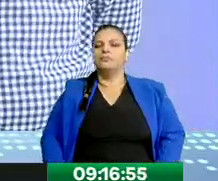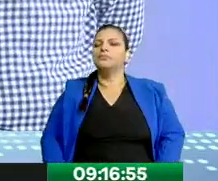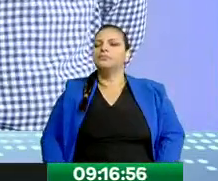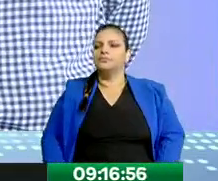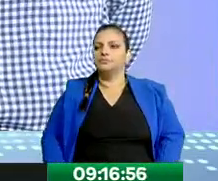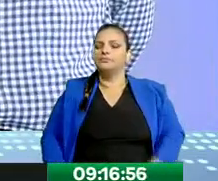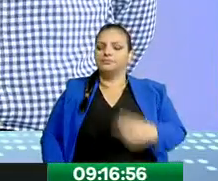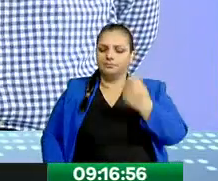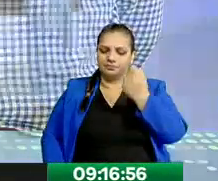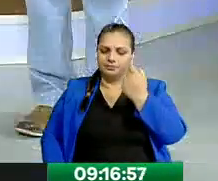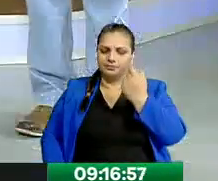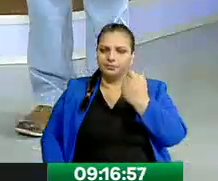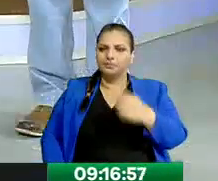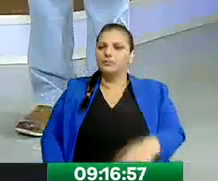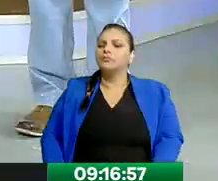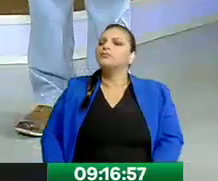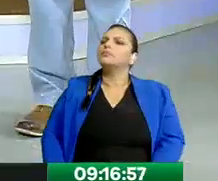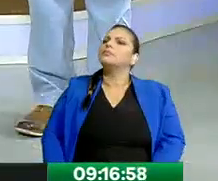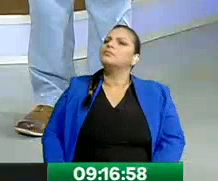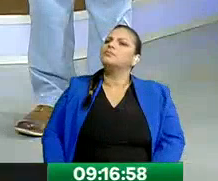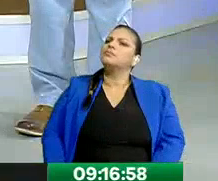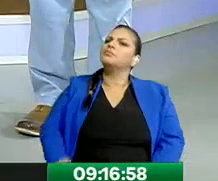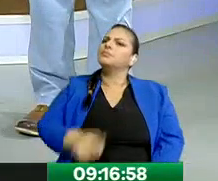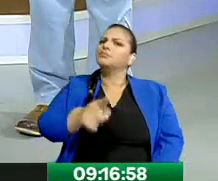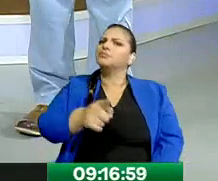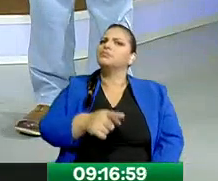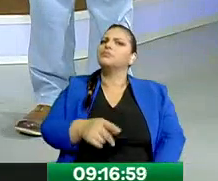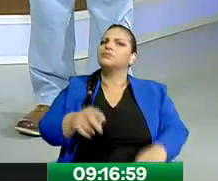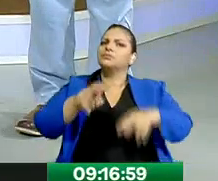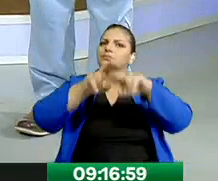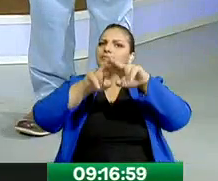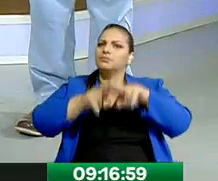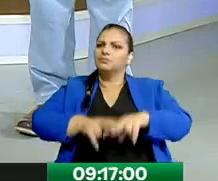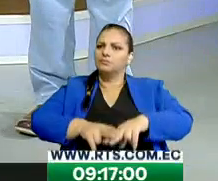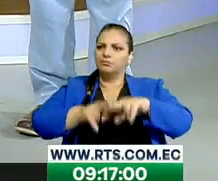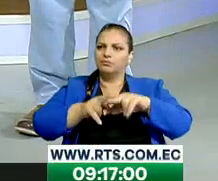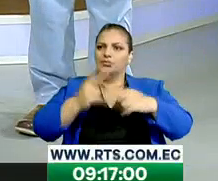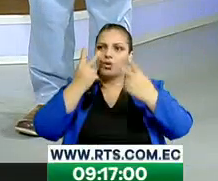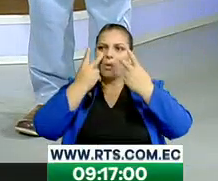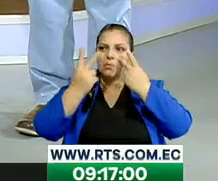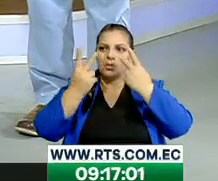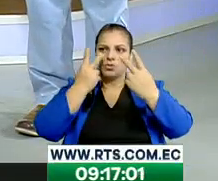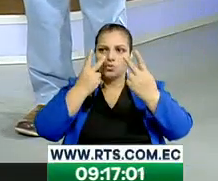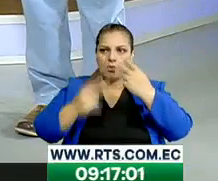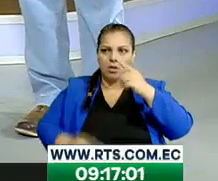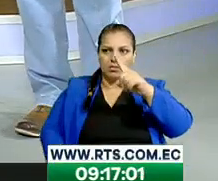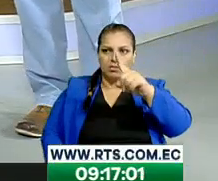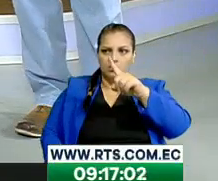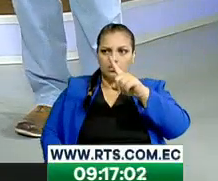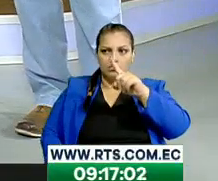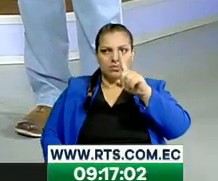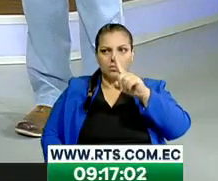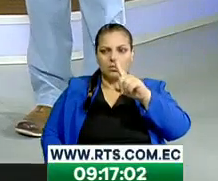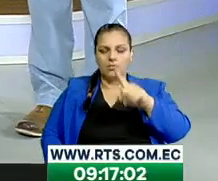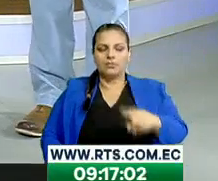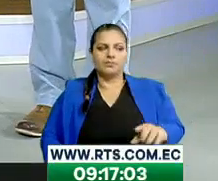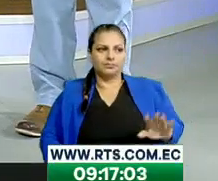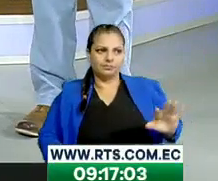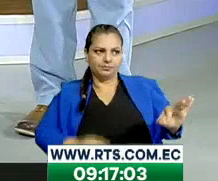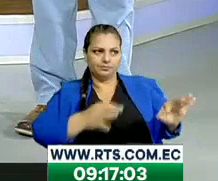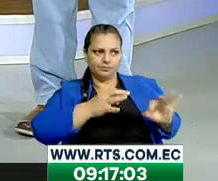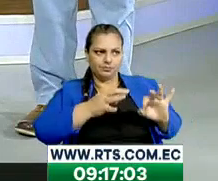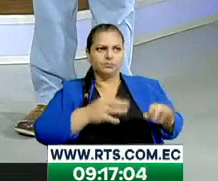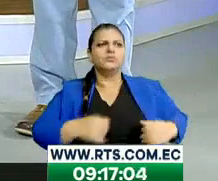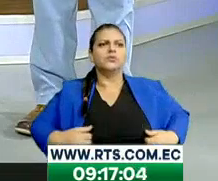el sistema de la revisión no es al ojo humano. Existen varias instancias. Hay una parte que es